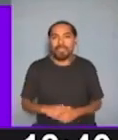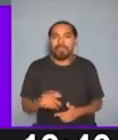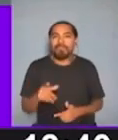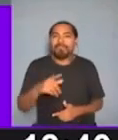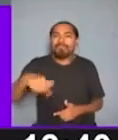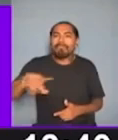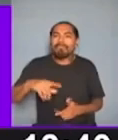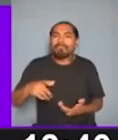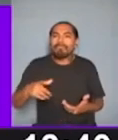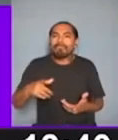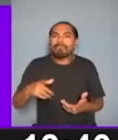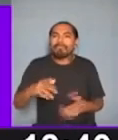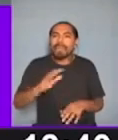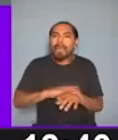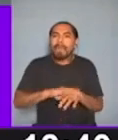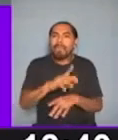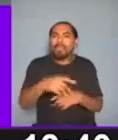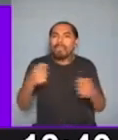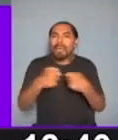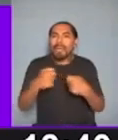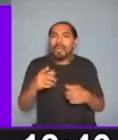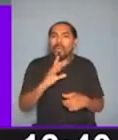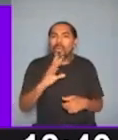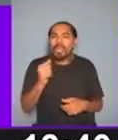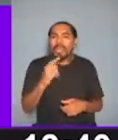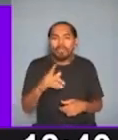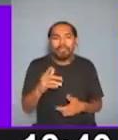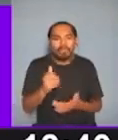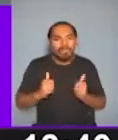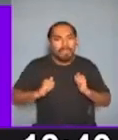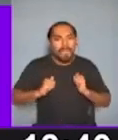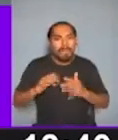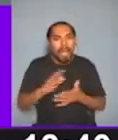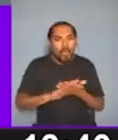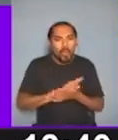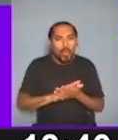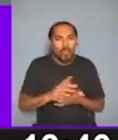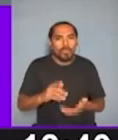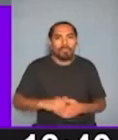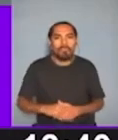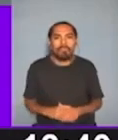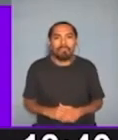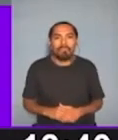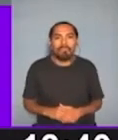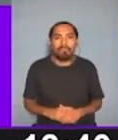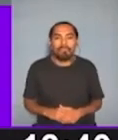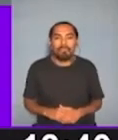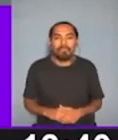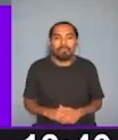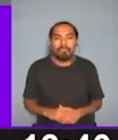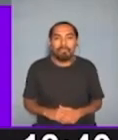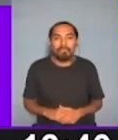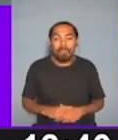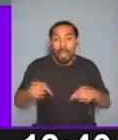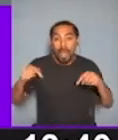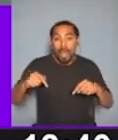parte del gremio que nuclea a los choferes y los trabajadores del transporte. En este caso, hay que